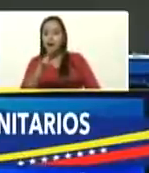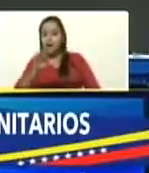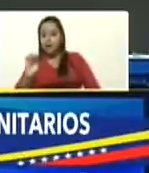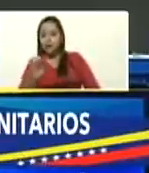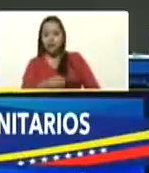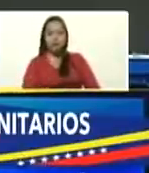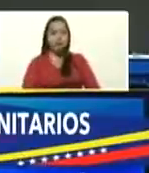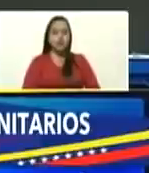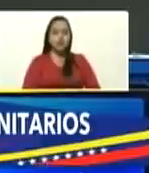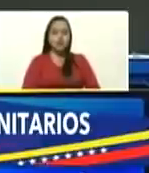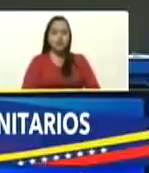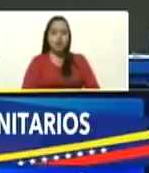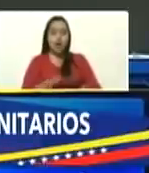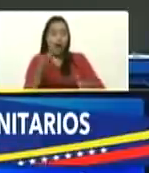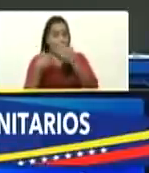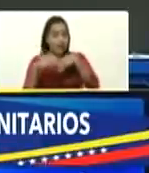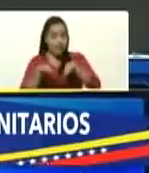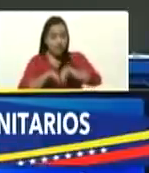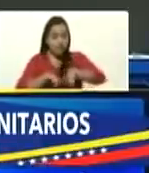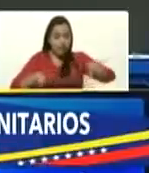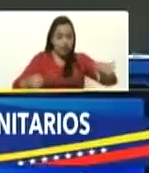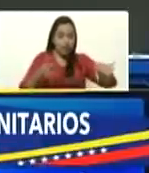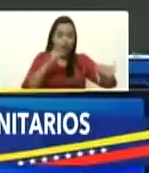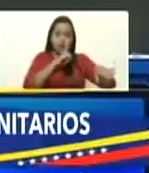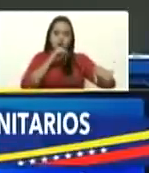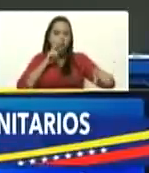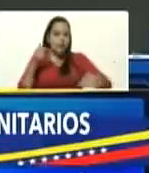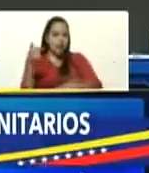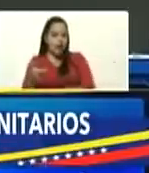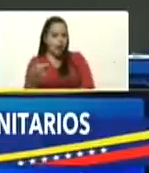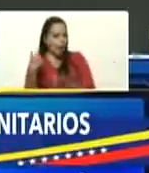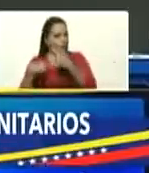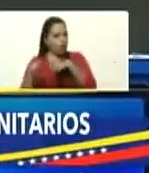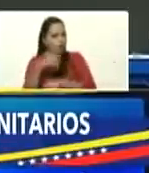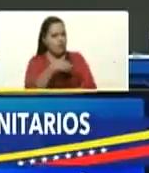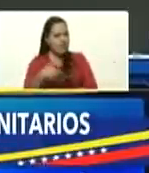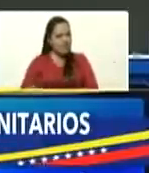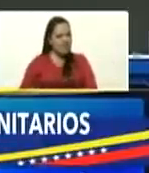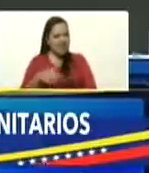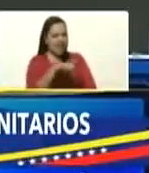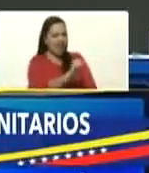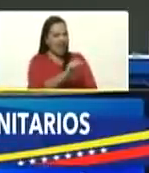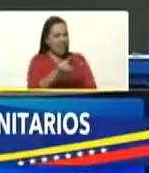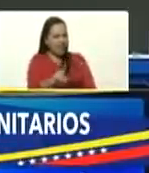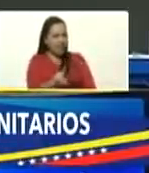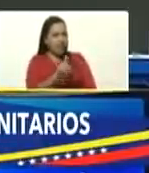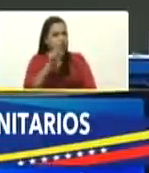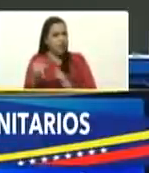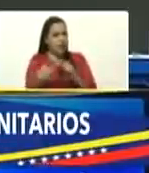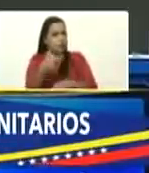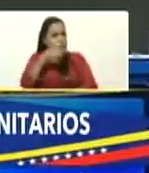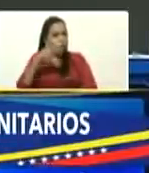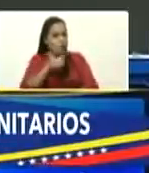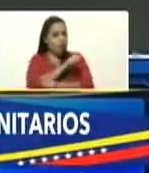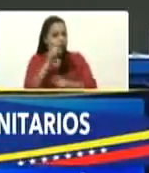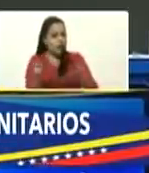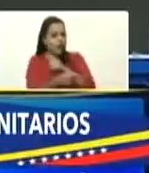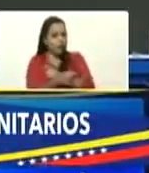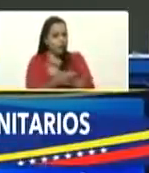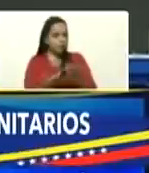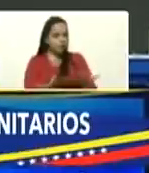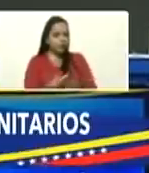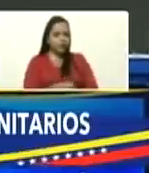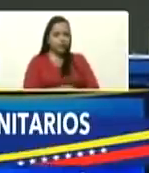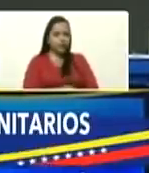la parroquia Urimare le pusieron, presidente, el nombre de Raúl Leoni. Imagínese usted. Luego el pueblo hizo un referéndum y le dio el nombre de Urimare.